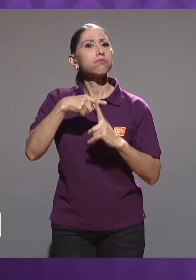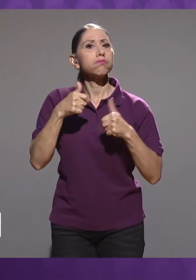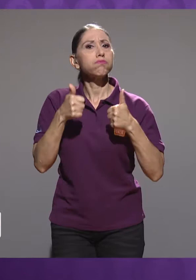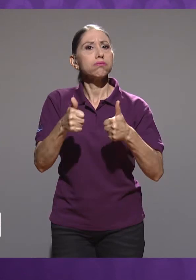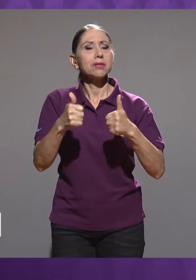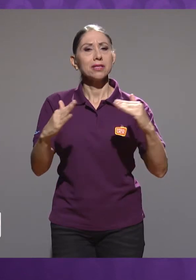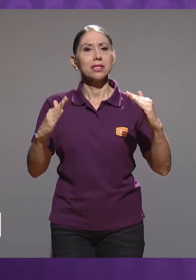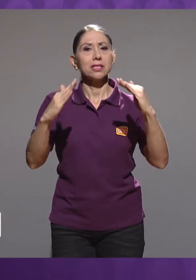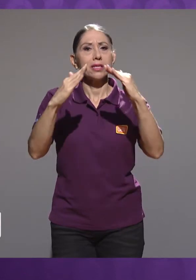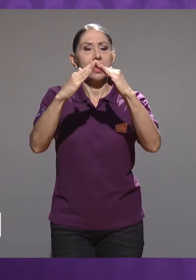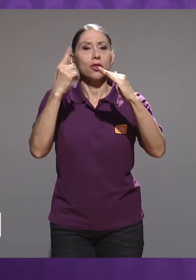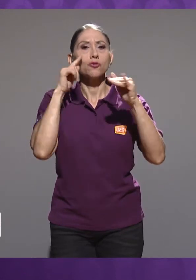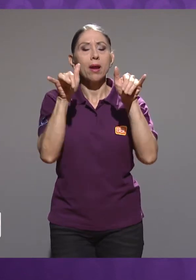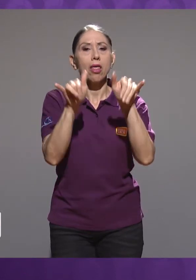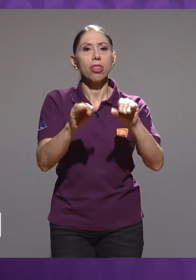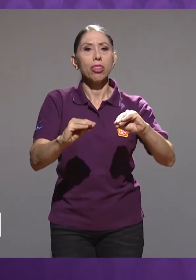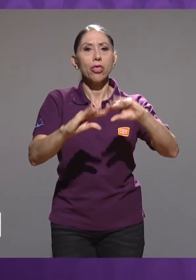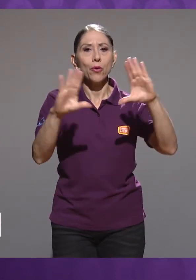centros diurnos.